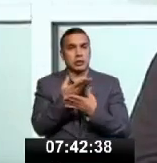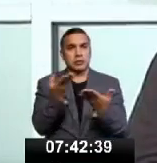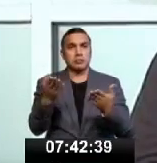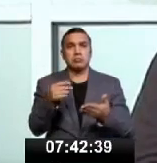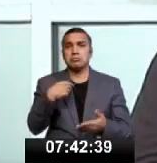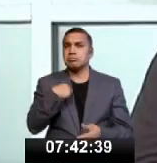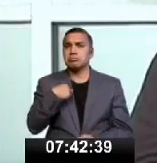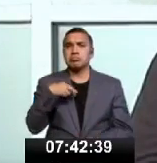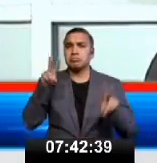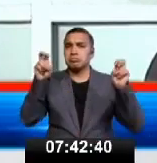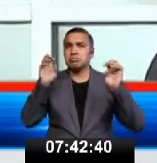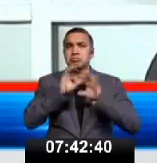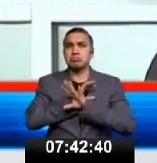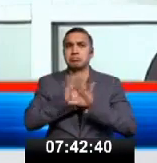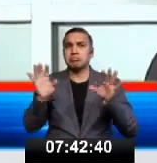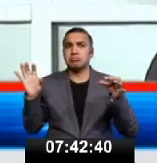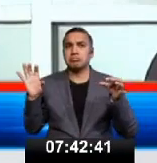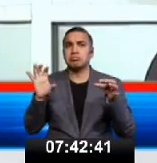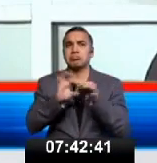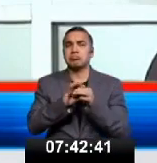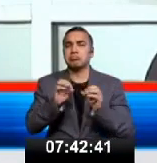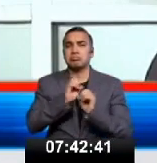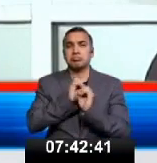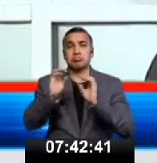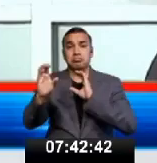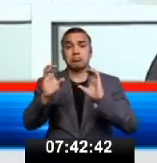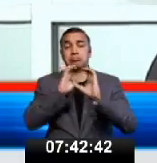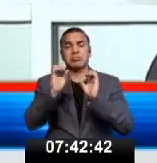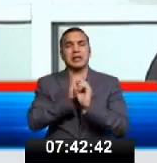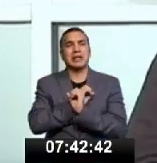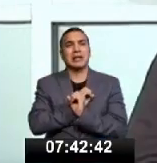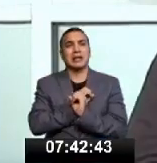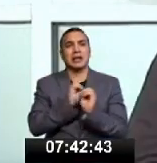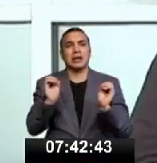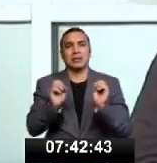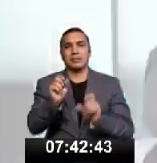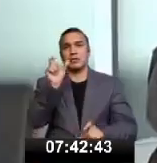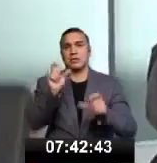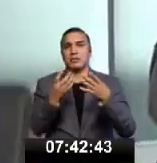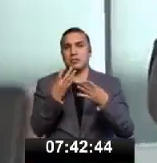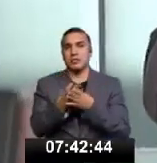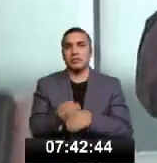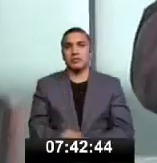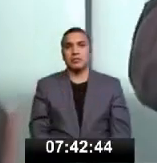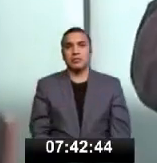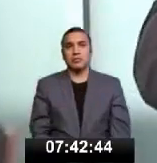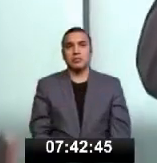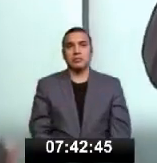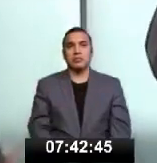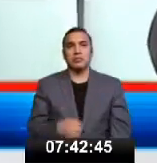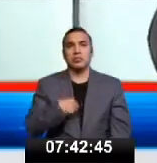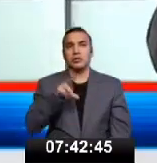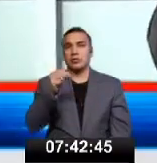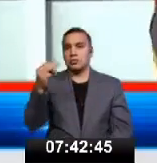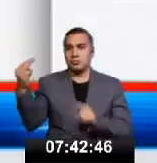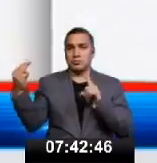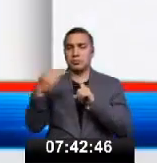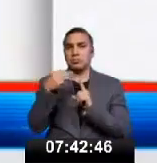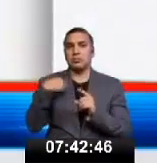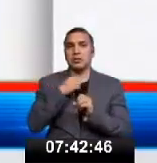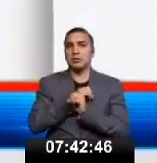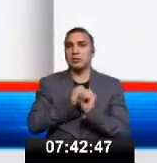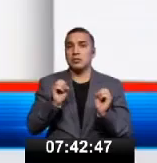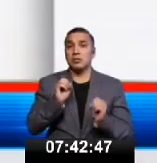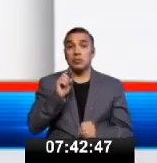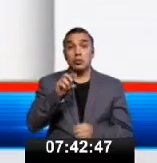no tengo ninguna relación, ni he mantenido ninguna conversación con los privados de la libertad. Yo no he recibido este mensaje de mi número celular.